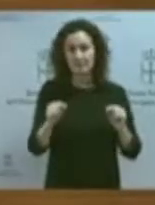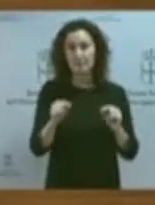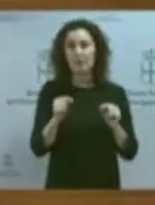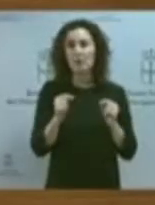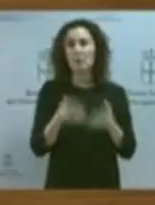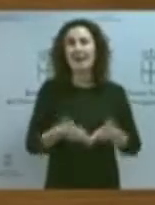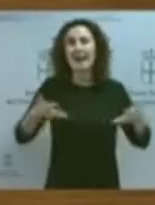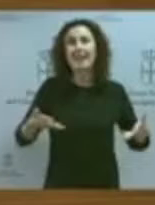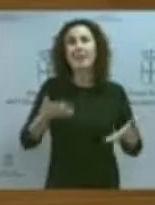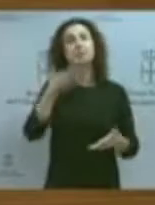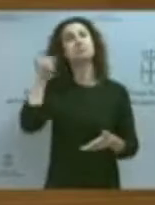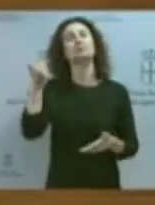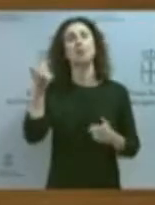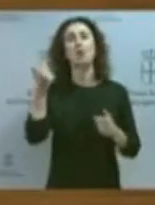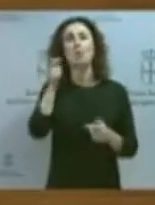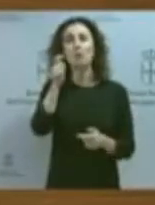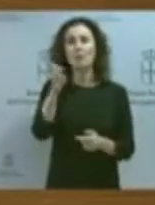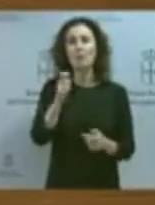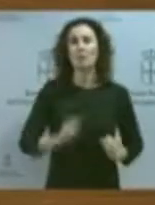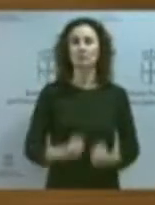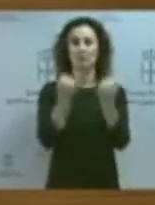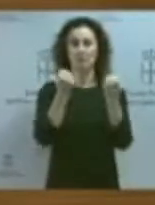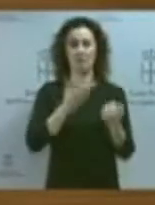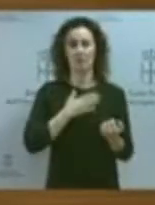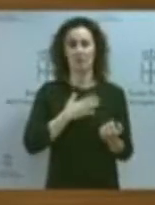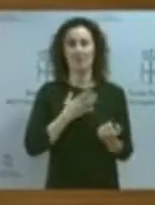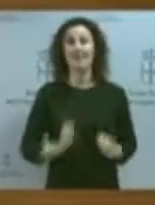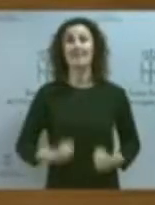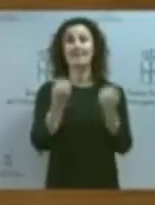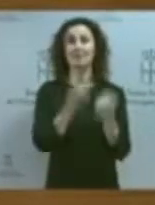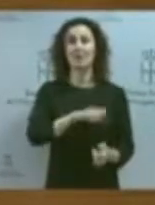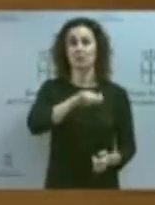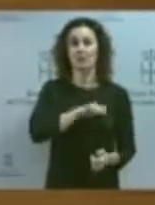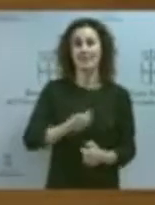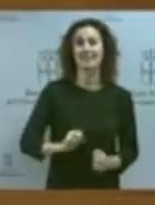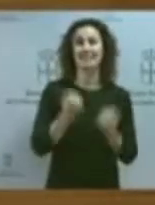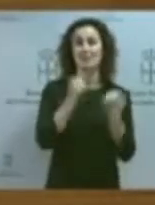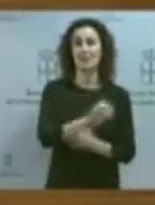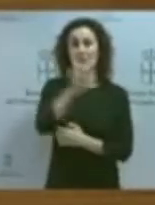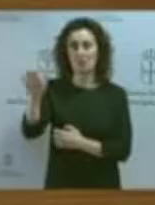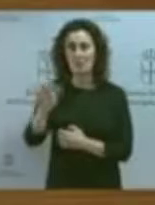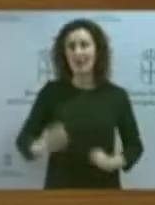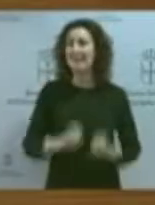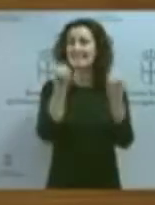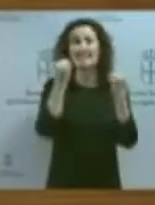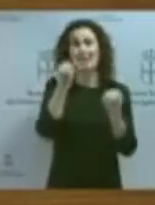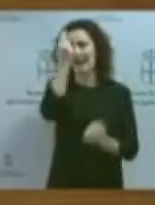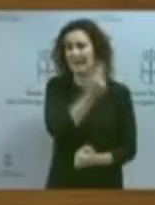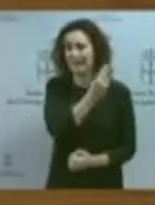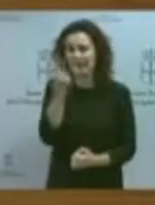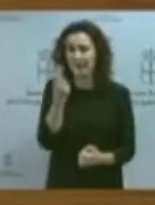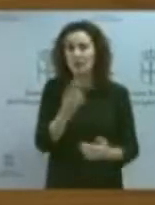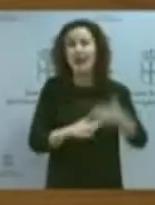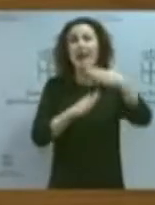salvándose a sí mismo salvó a España, a Europa, a Occidente, a la cristiandad, frenó a Napoleón y es un faro para los obreros del